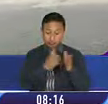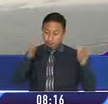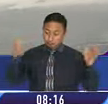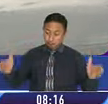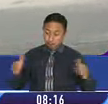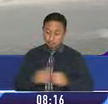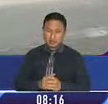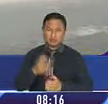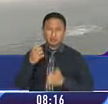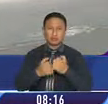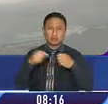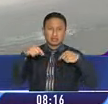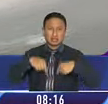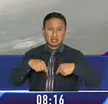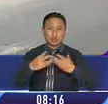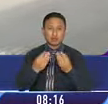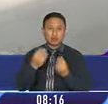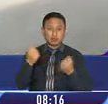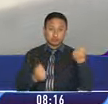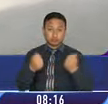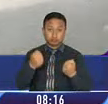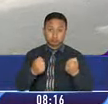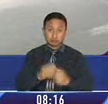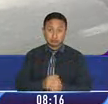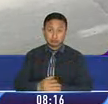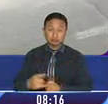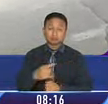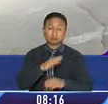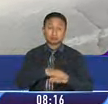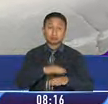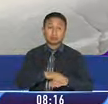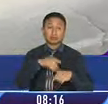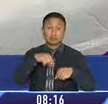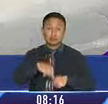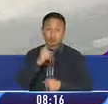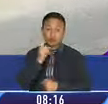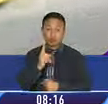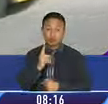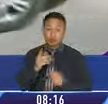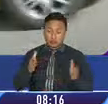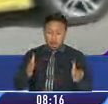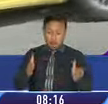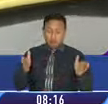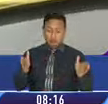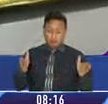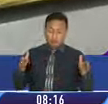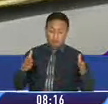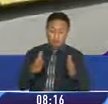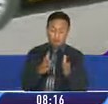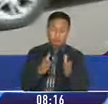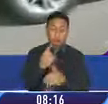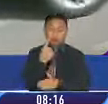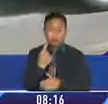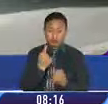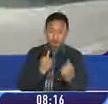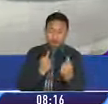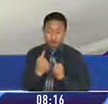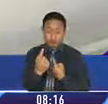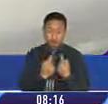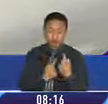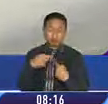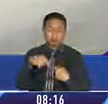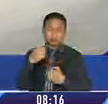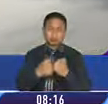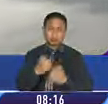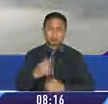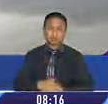generando un exceso de tráfico vehicular, porque todo se reduce a un solo canal de circulación y nos ha traído muchos problemas